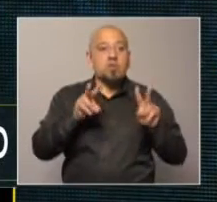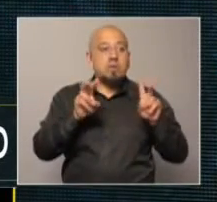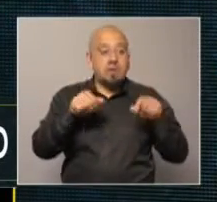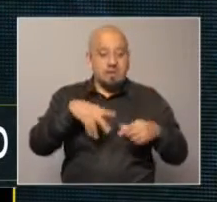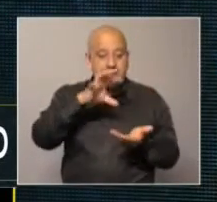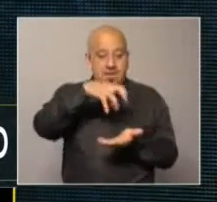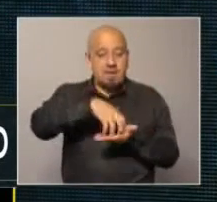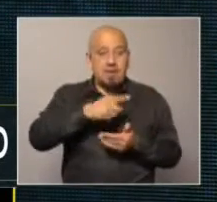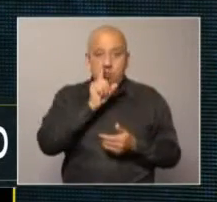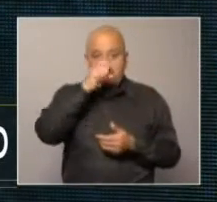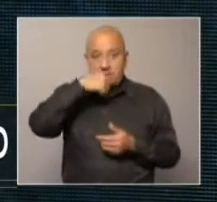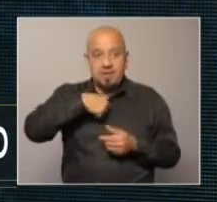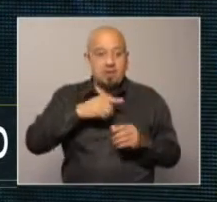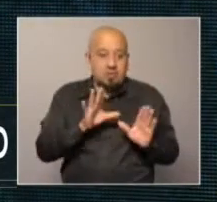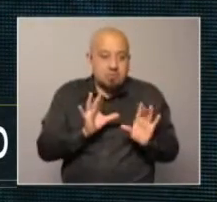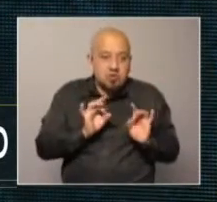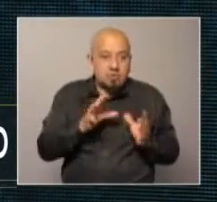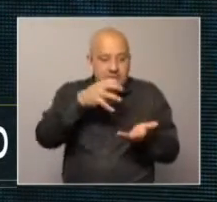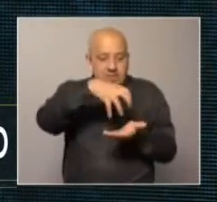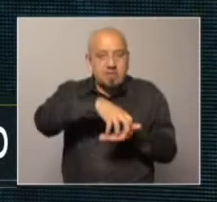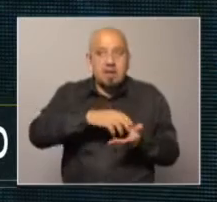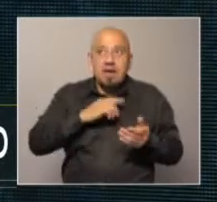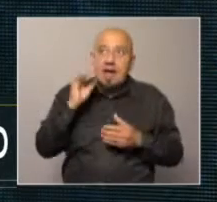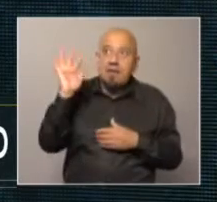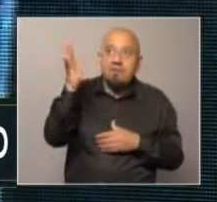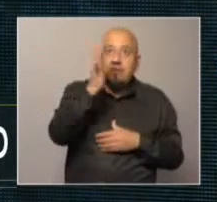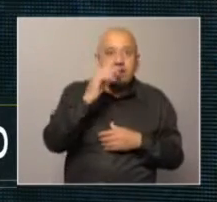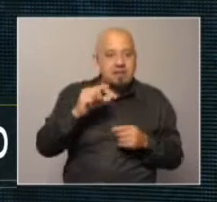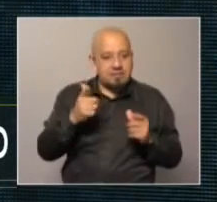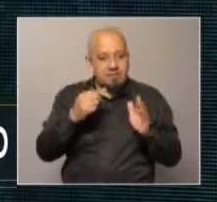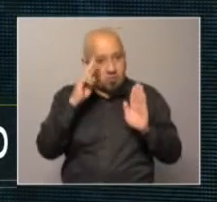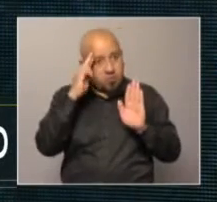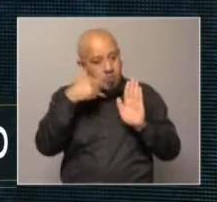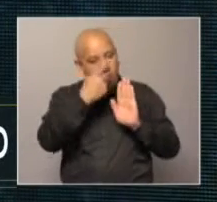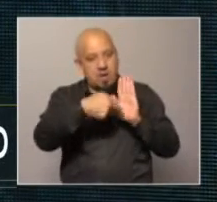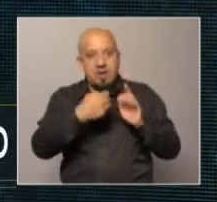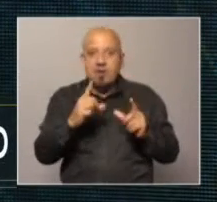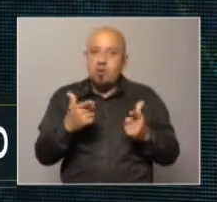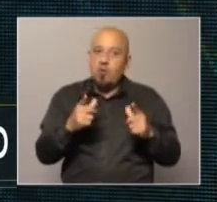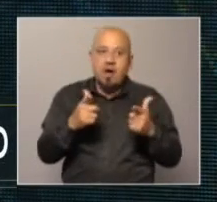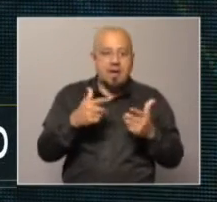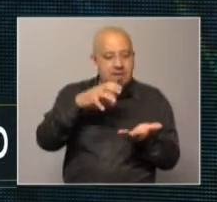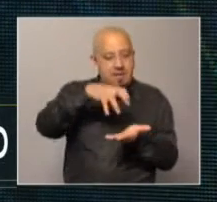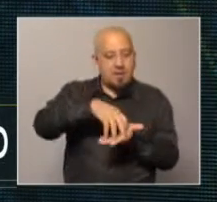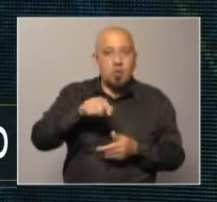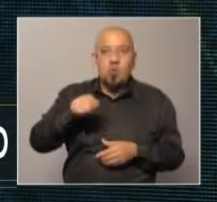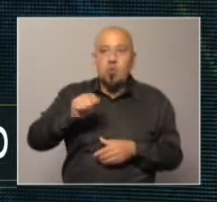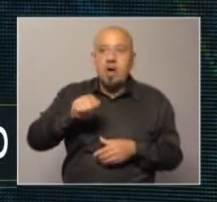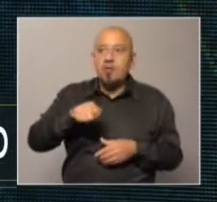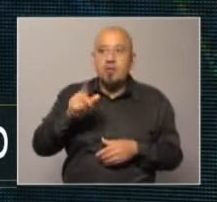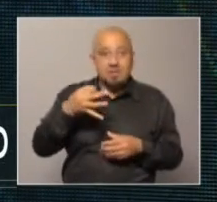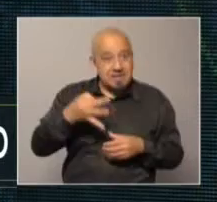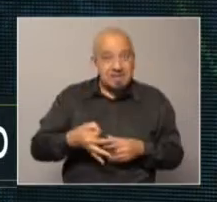Montevideo, muy chico para eso. Recordar que en el interior no hay sistema especializado para adolescentes, son juzgados